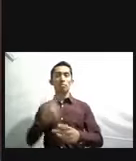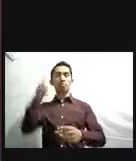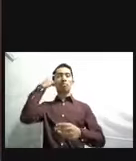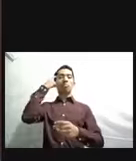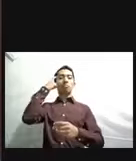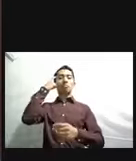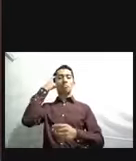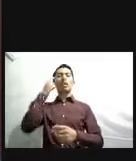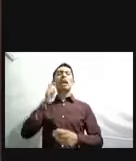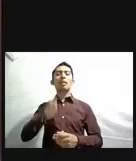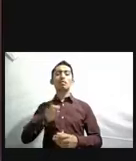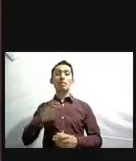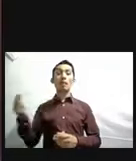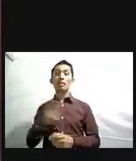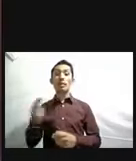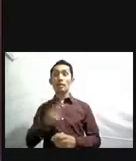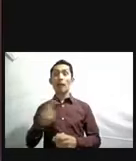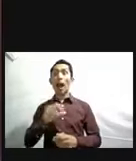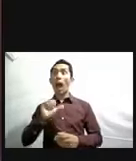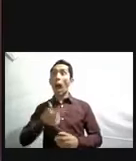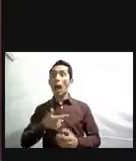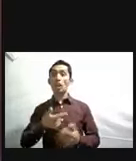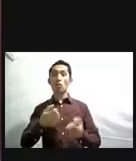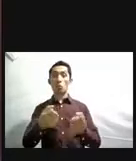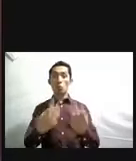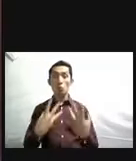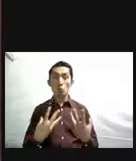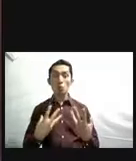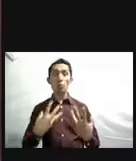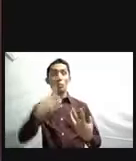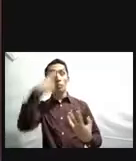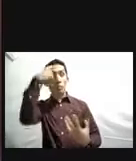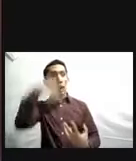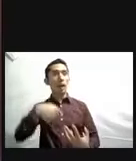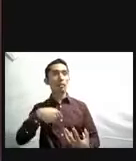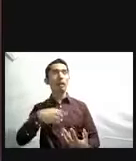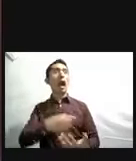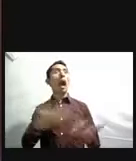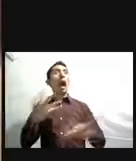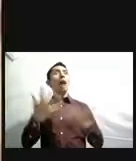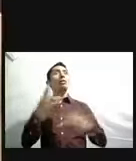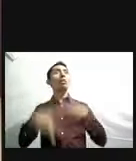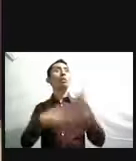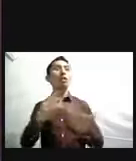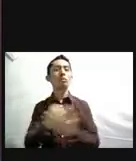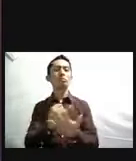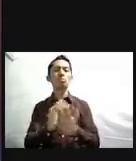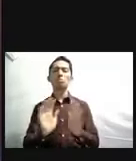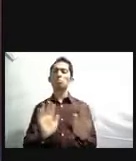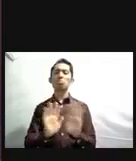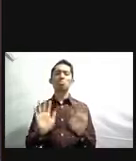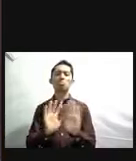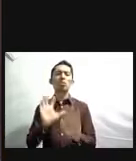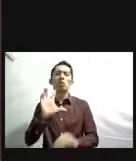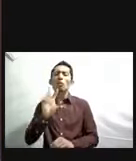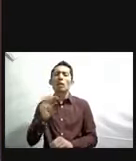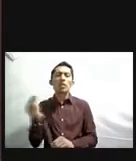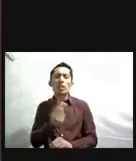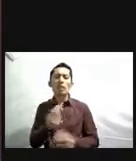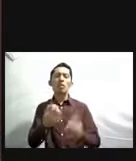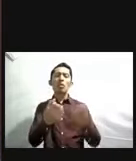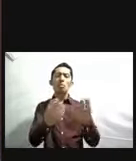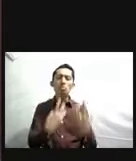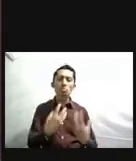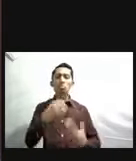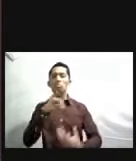que no requiera una motivación fuera de nosotros, sino que la motivación sea intrínseca. ¿Qué